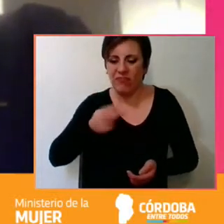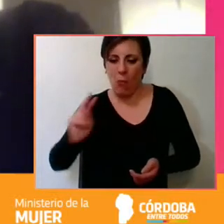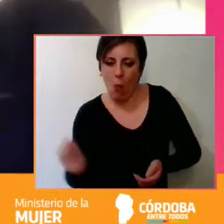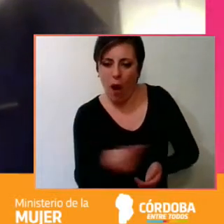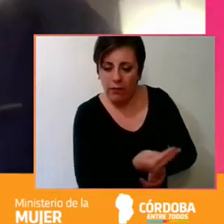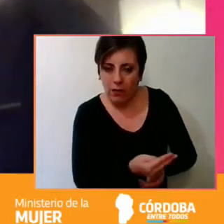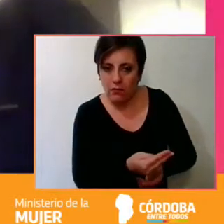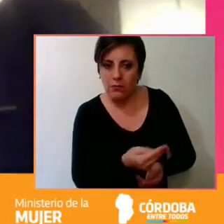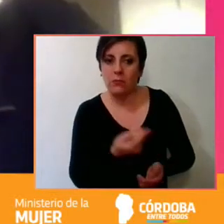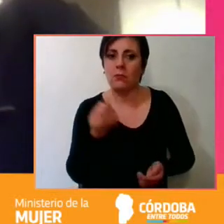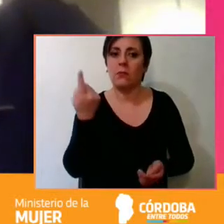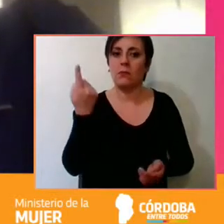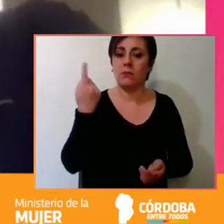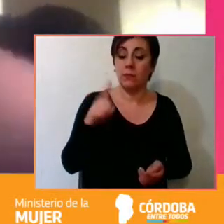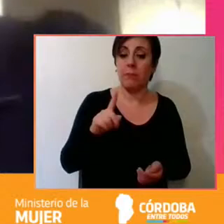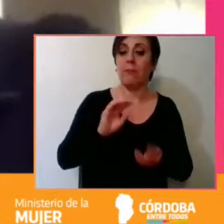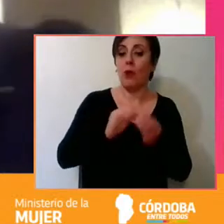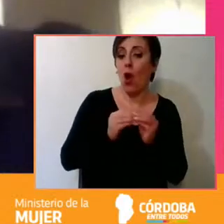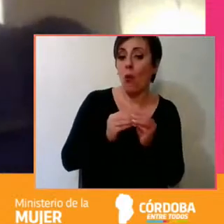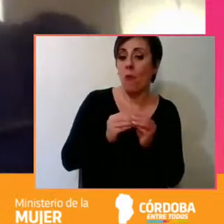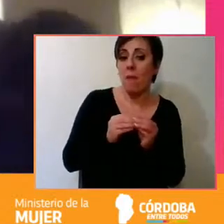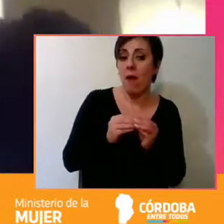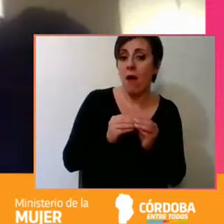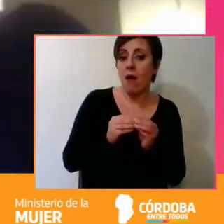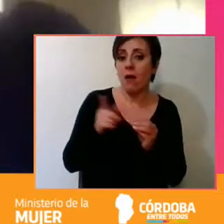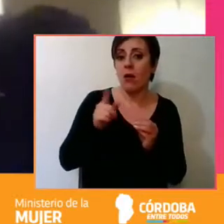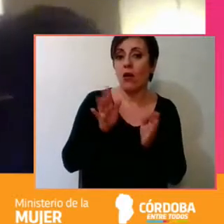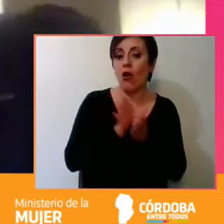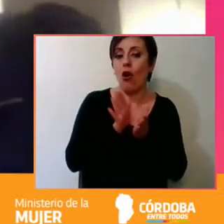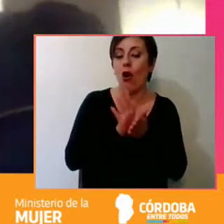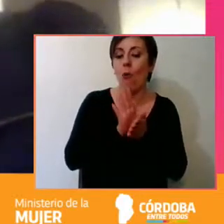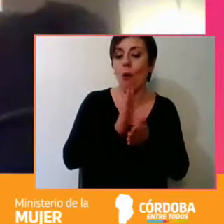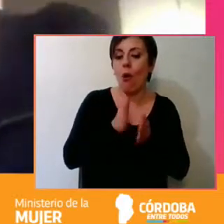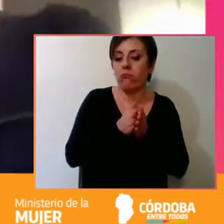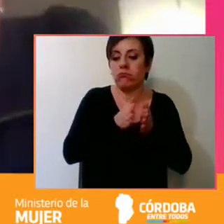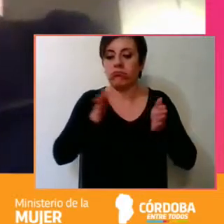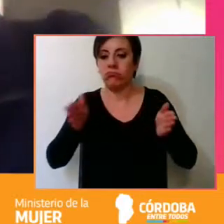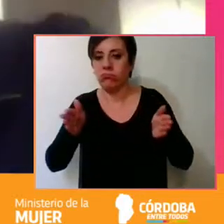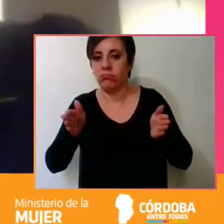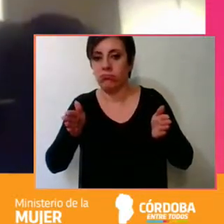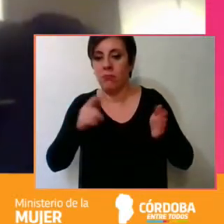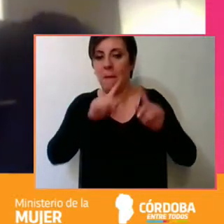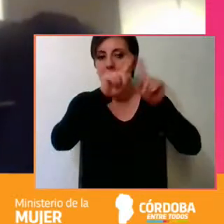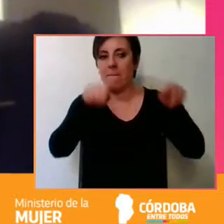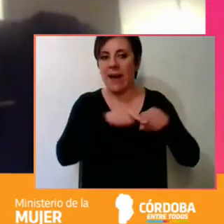El problema no es otro, sino la brecha que hay entre el marco normativo,